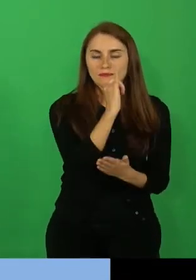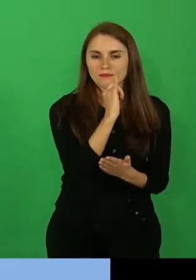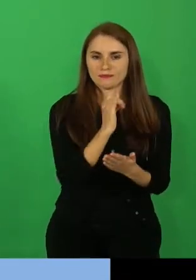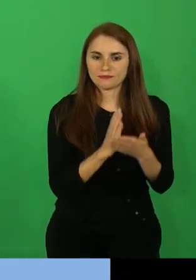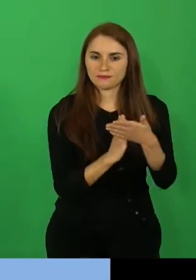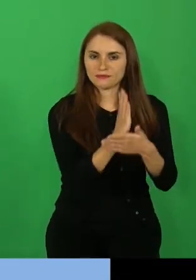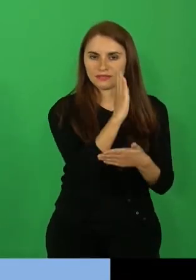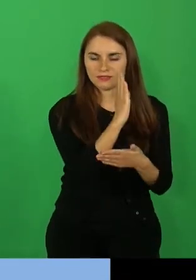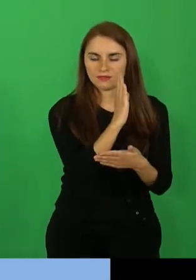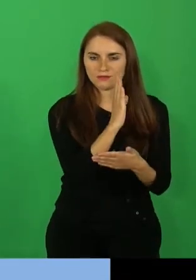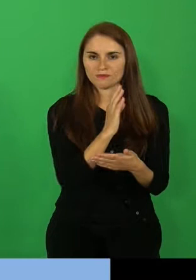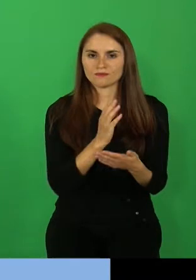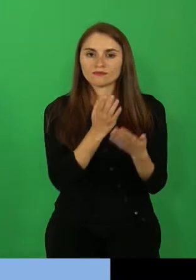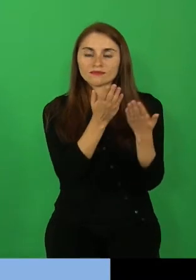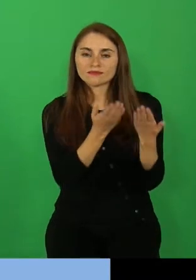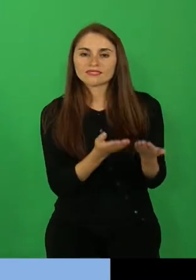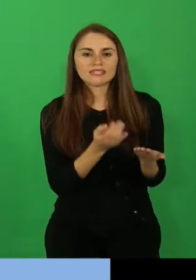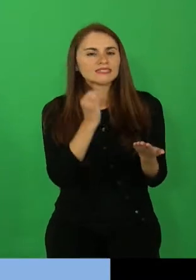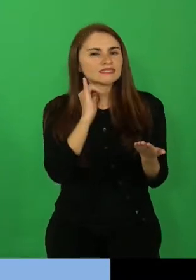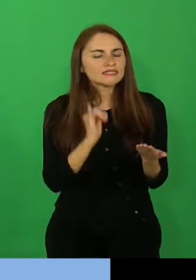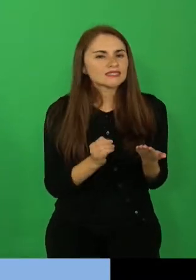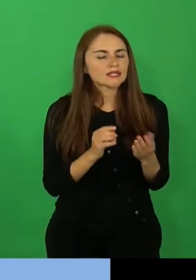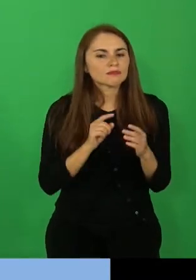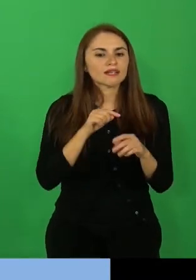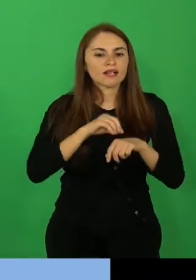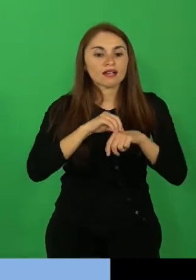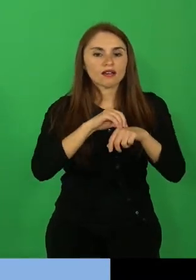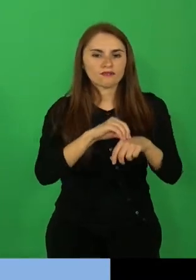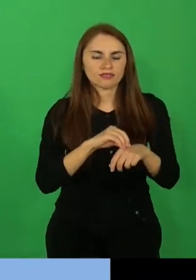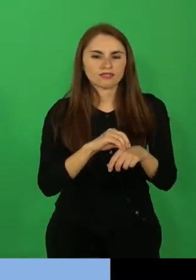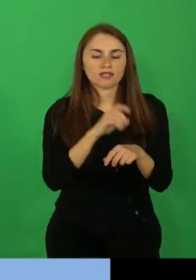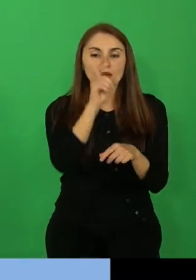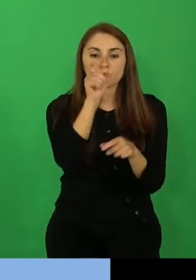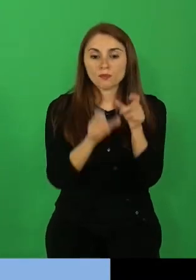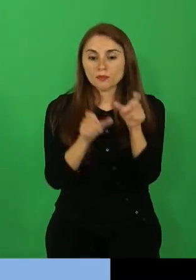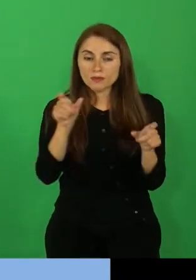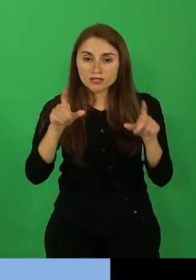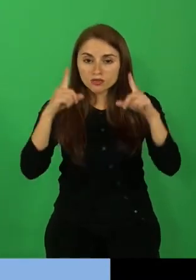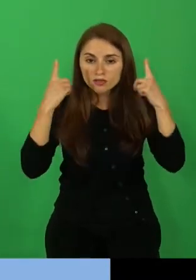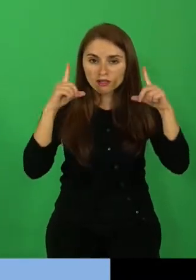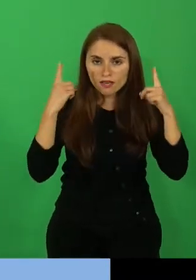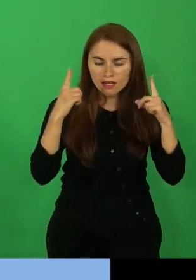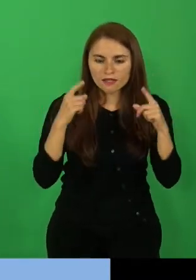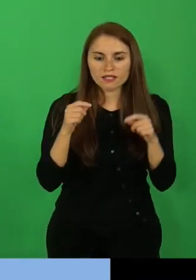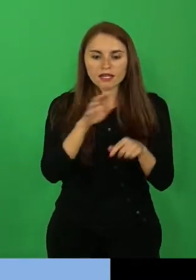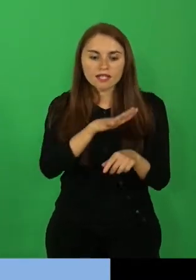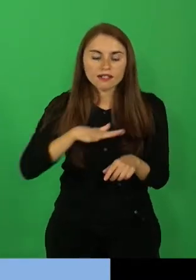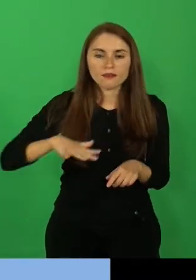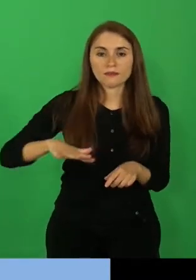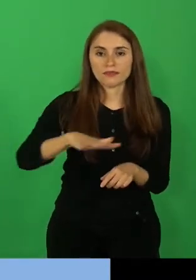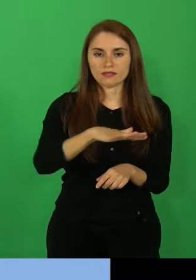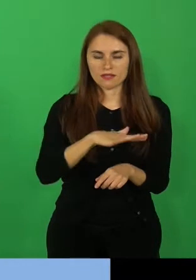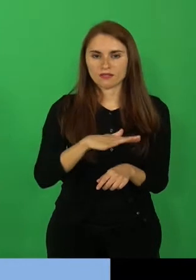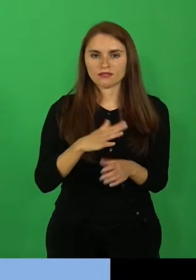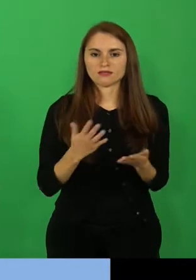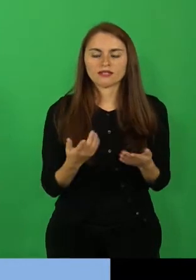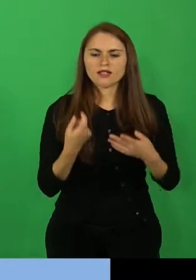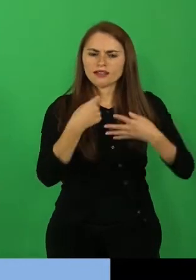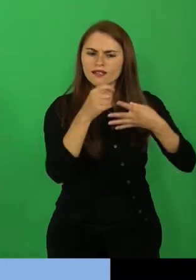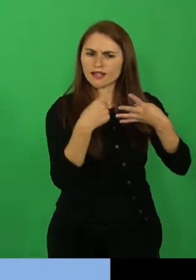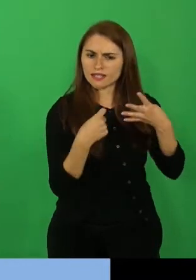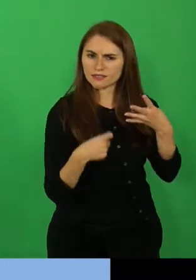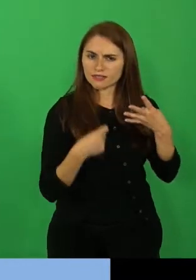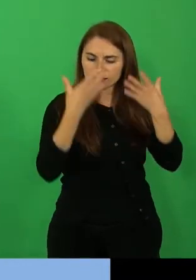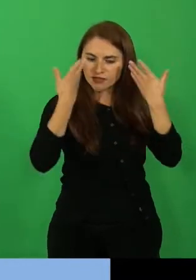El inicio siempre nos va a presentar los personajes, da a conocer el espacio, nos cuenta las